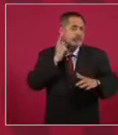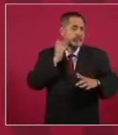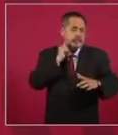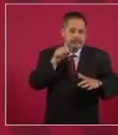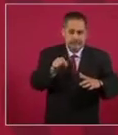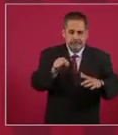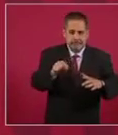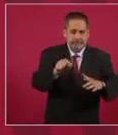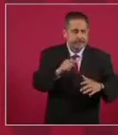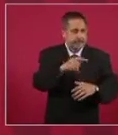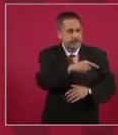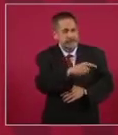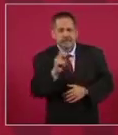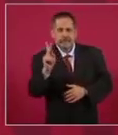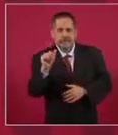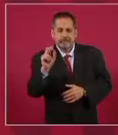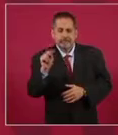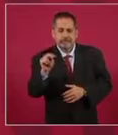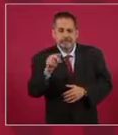del PAN